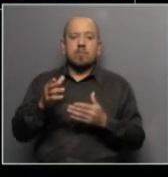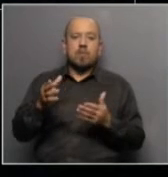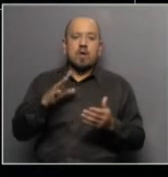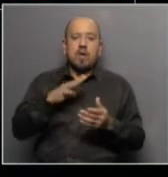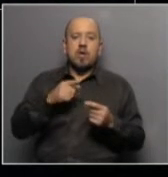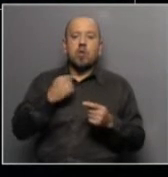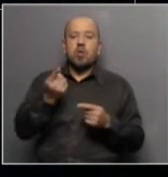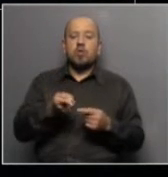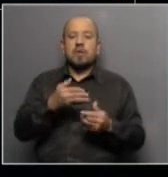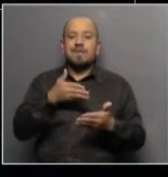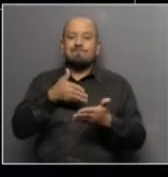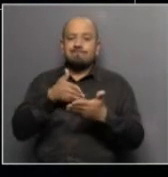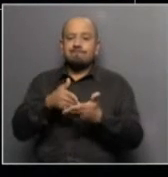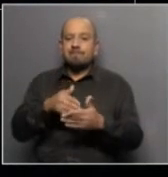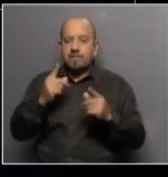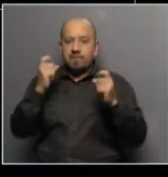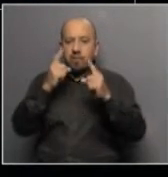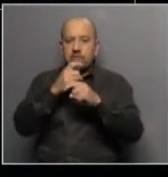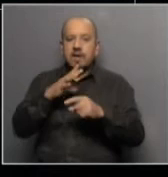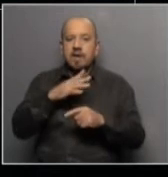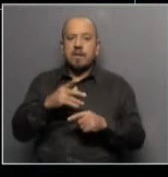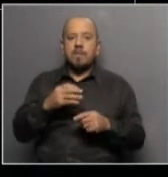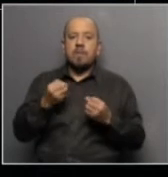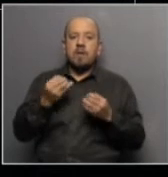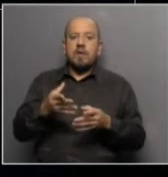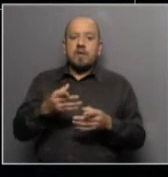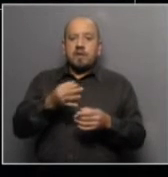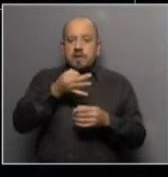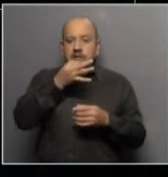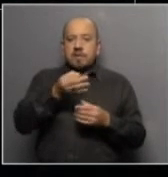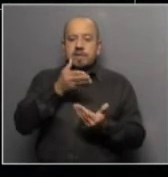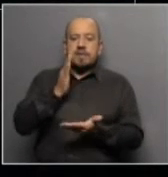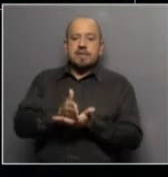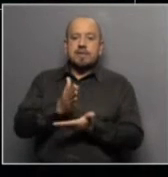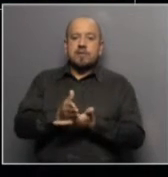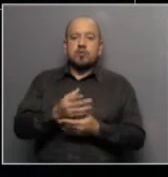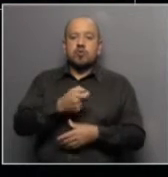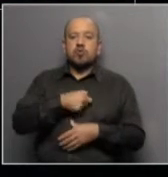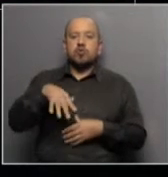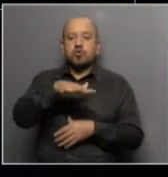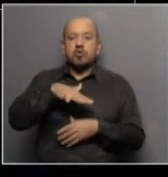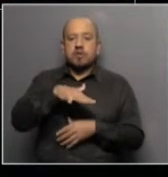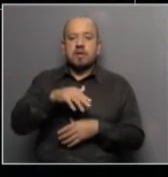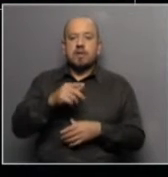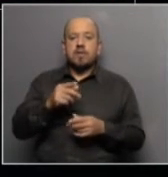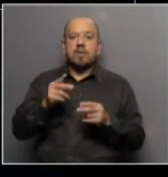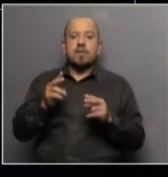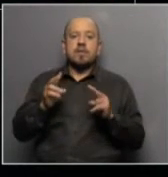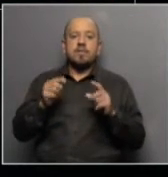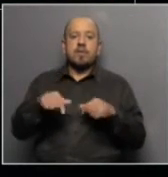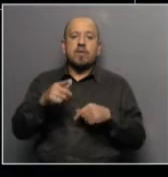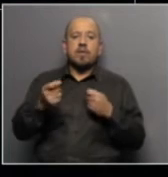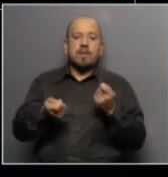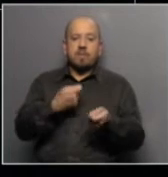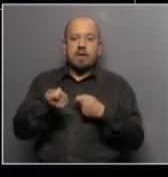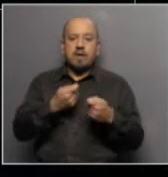otras dificultades justamente porque hablar de derechos sociales implica hablar de las reglas del juego, ¿no? Entre el